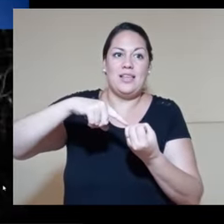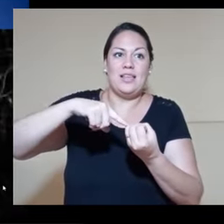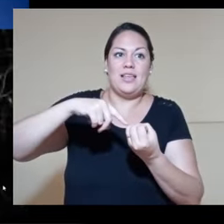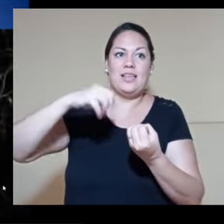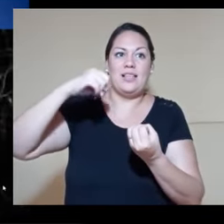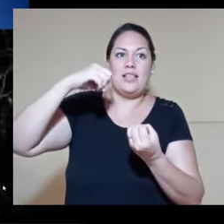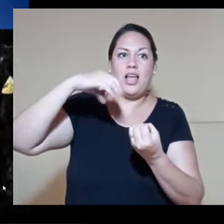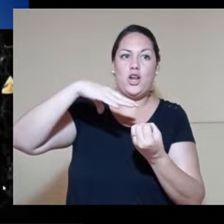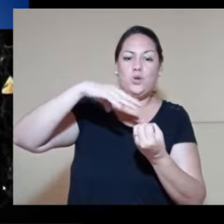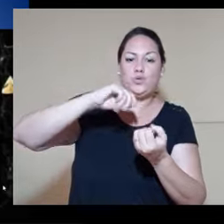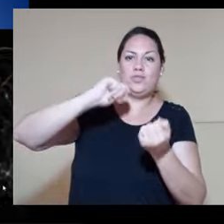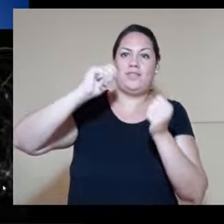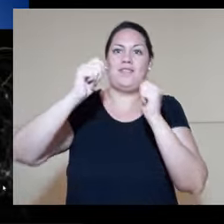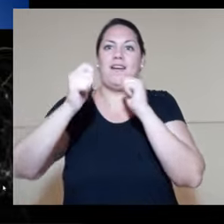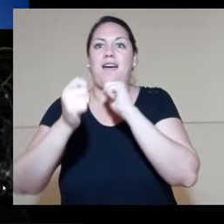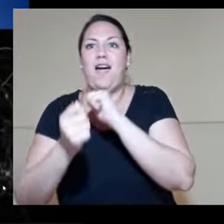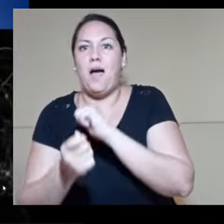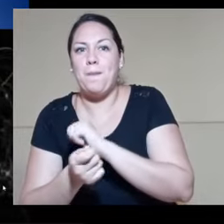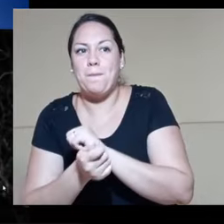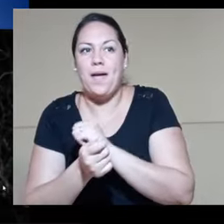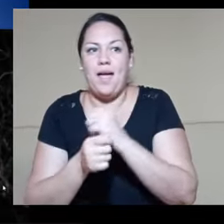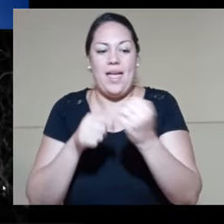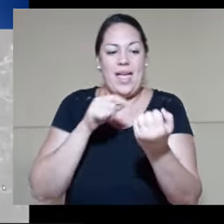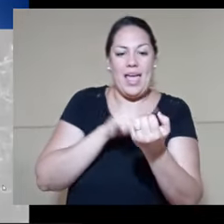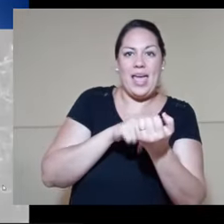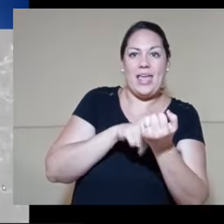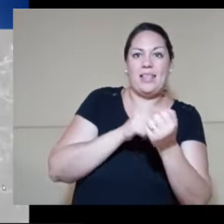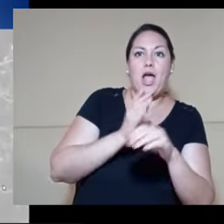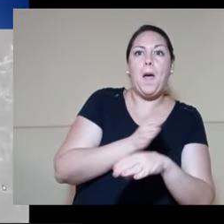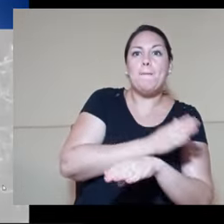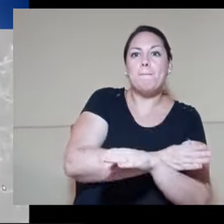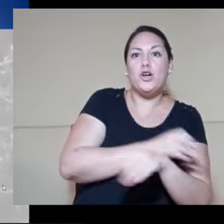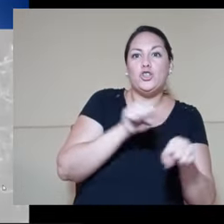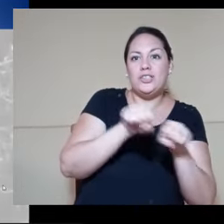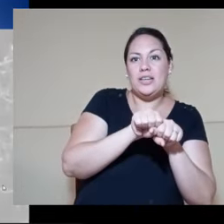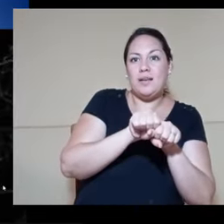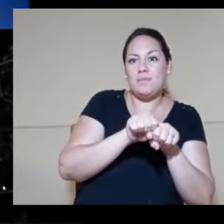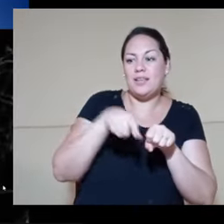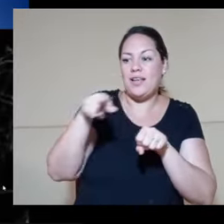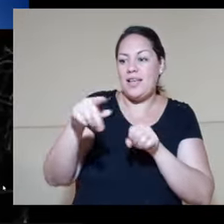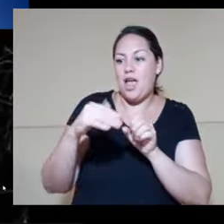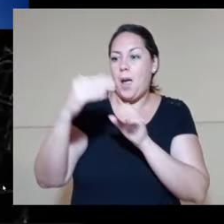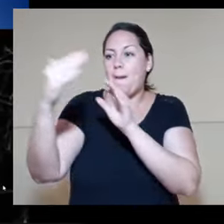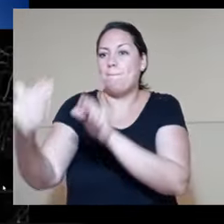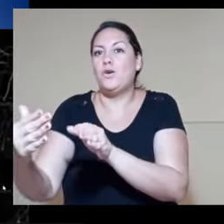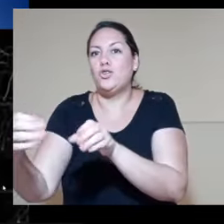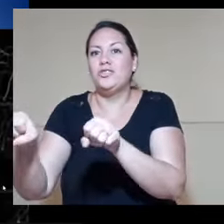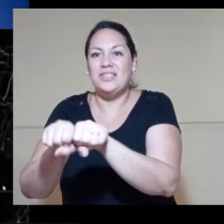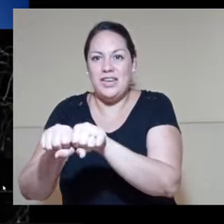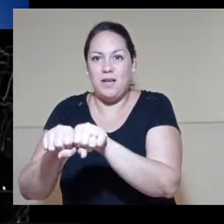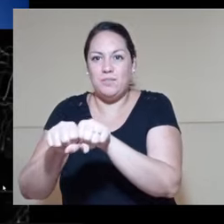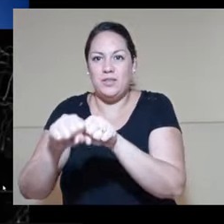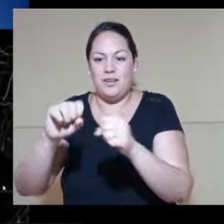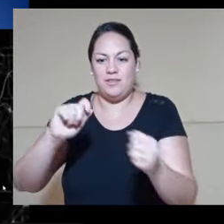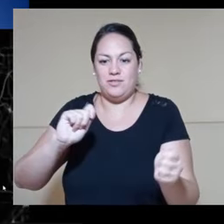la neurona de abajo, que es la posináptica, y esa que es posináptica ahora ya se transforma en presináptica, porque esa va